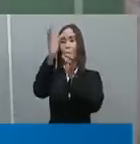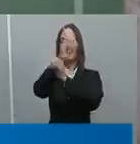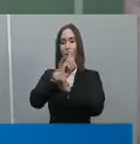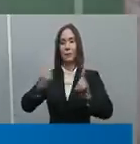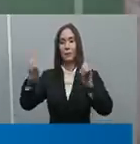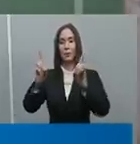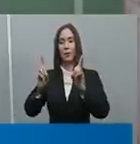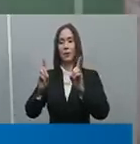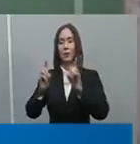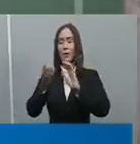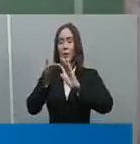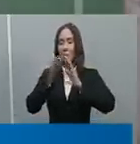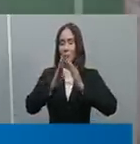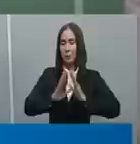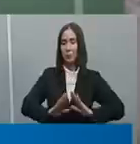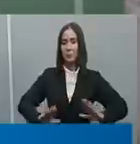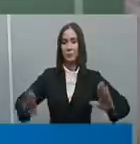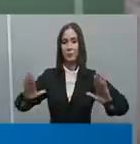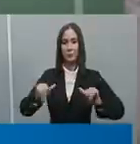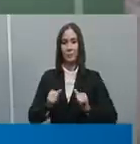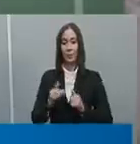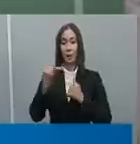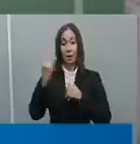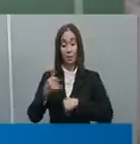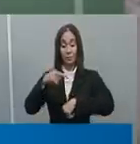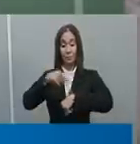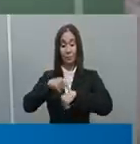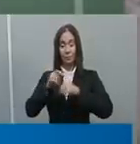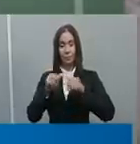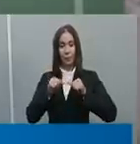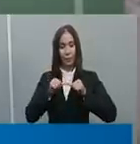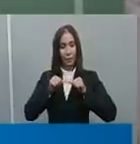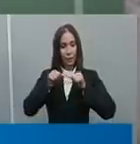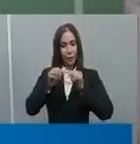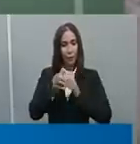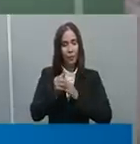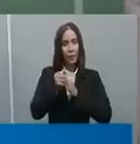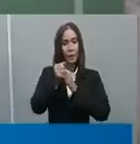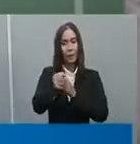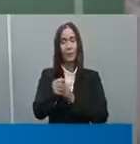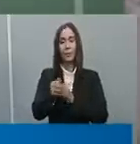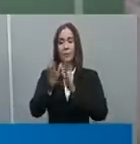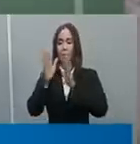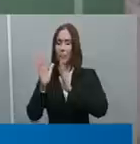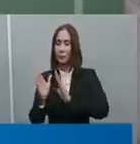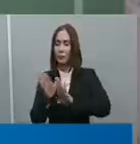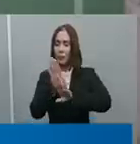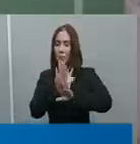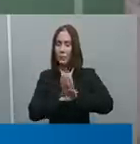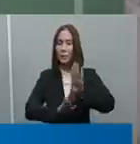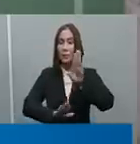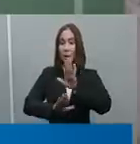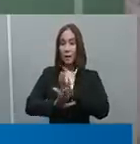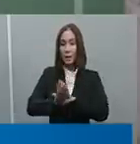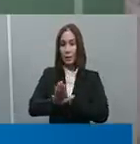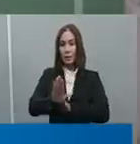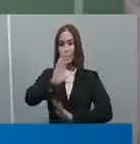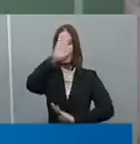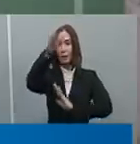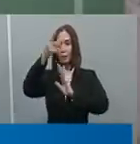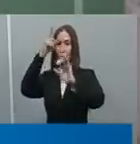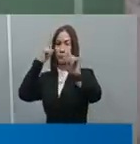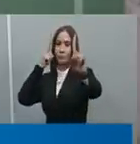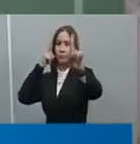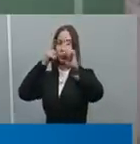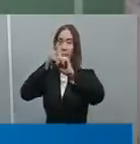convivencia pacífica. Ahora es el momento de avanzar como nación sin sobresaltos, en armonía y hacia un mismo fin,